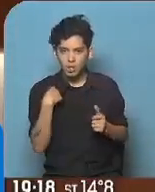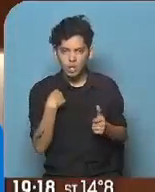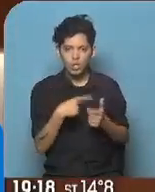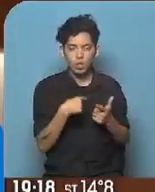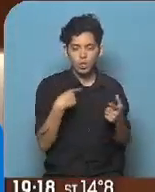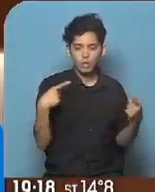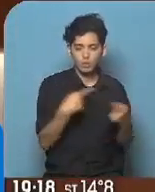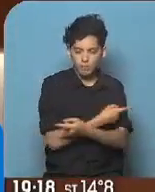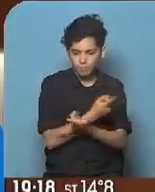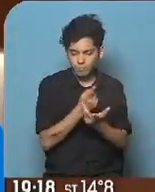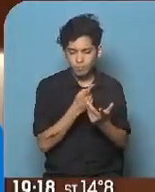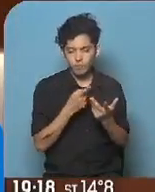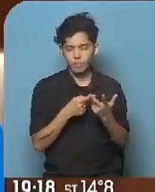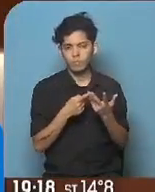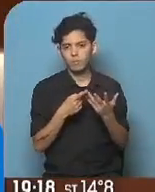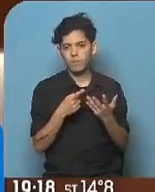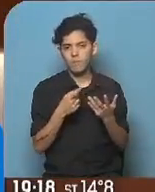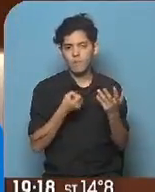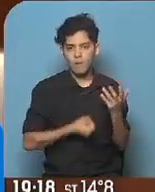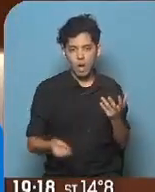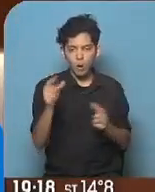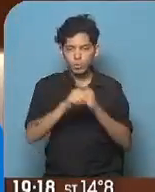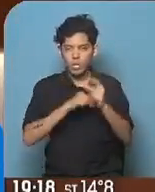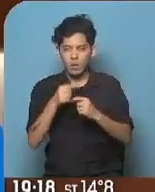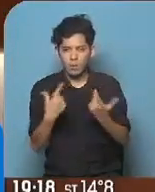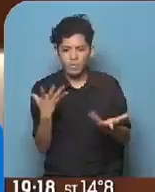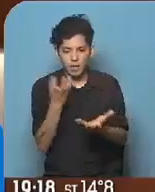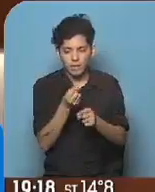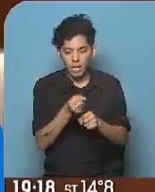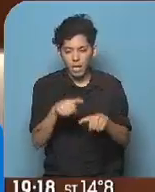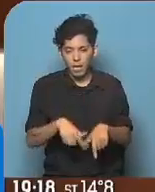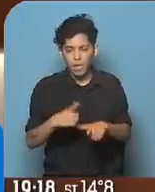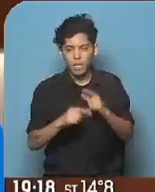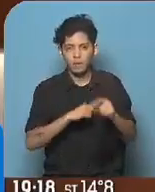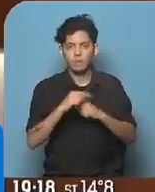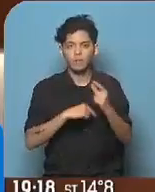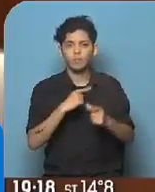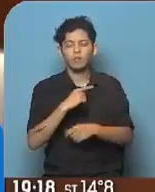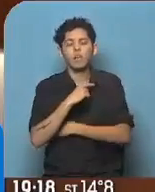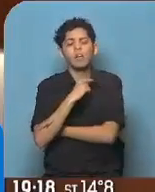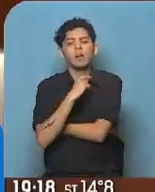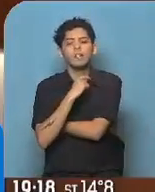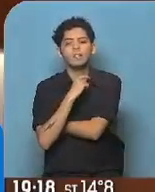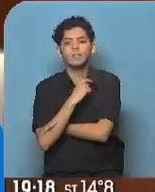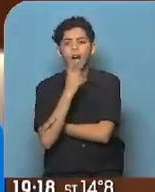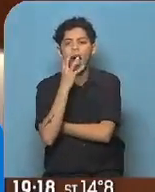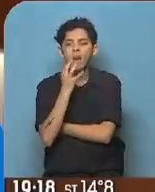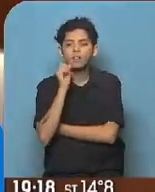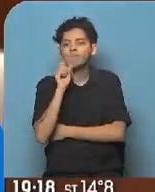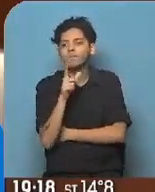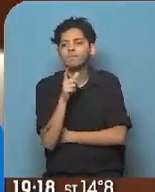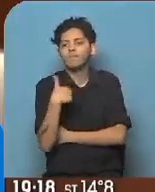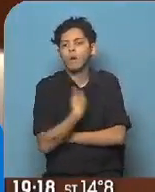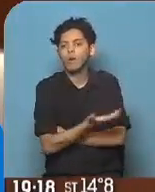diversos ajustes y lo que te podría decir es que así hasta aquí se ha intentado el gradualismo no es algo que la población lo perciba la